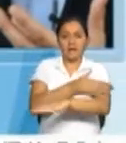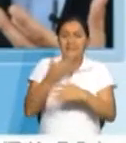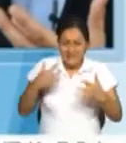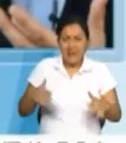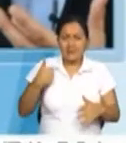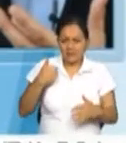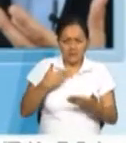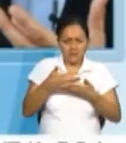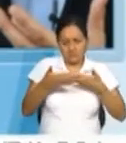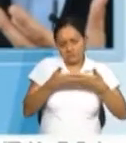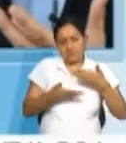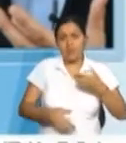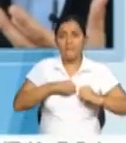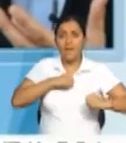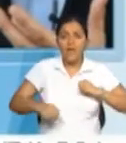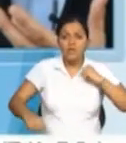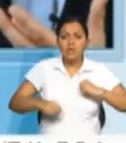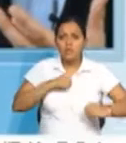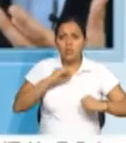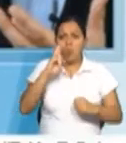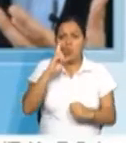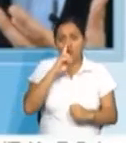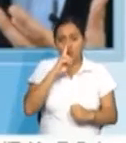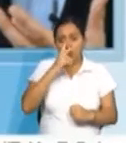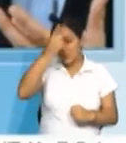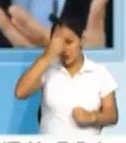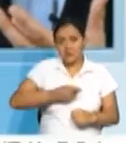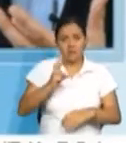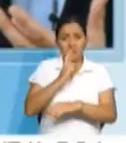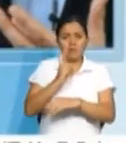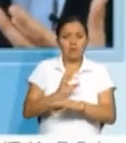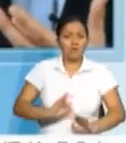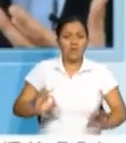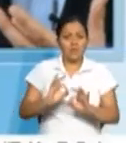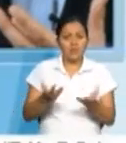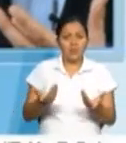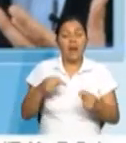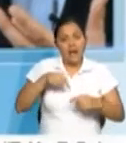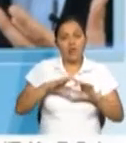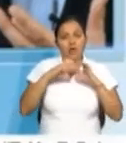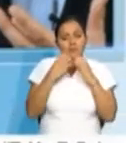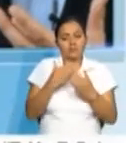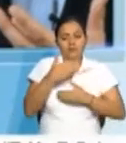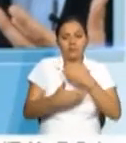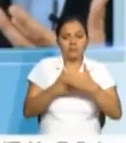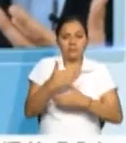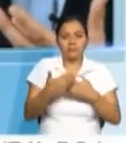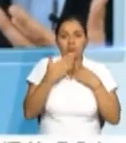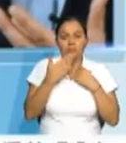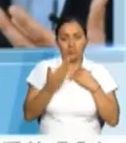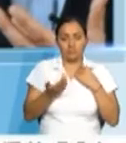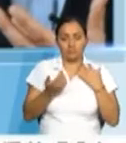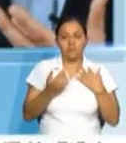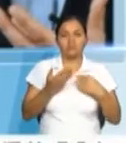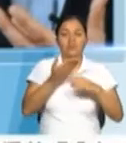Abad en el mes de mayo y en el mes de junio. Y aquí ya tenemos la primera omisión y negligencia. Es